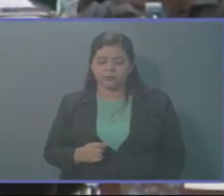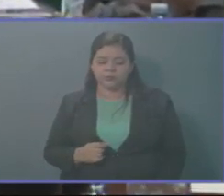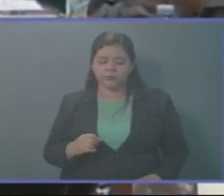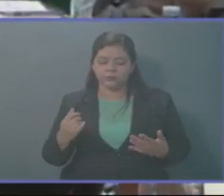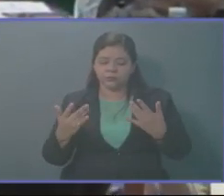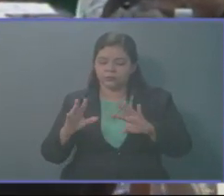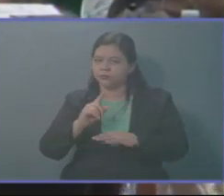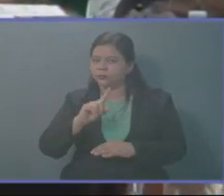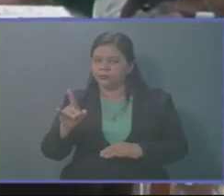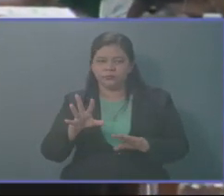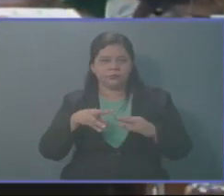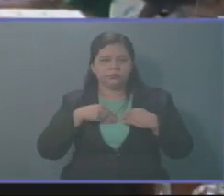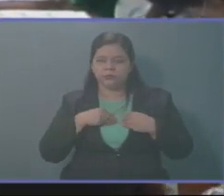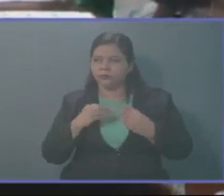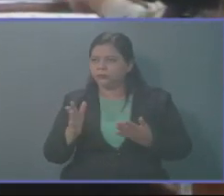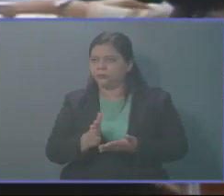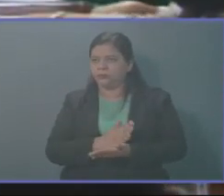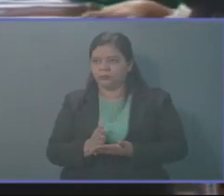excluyente ninguna de las dos,